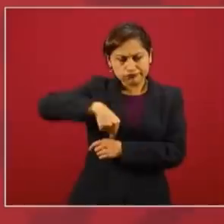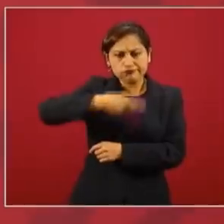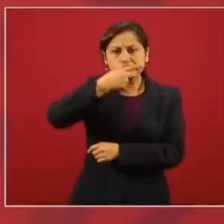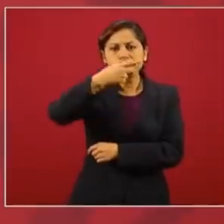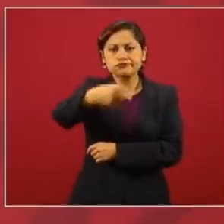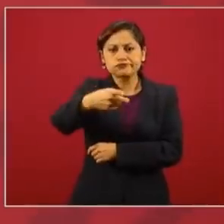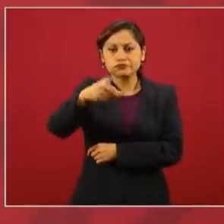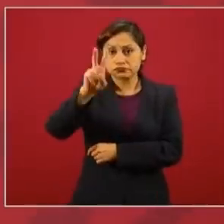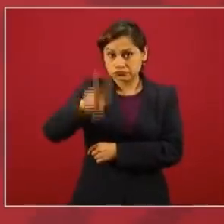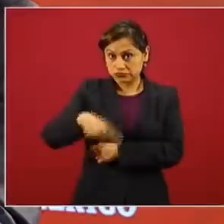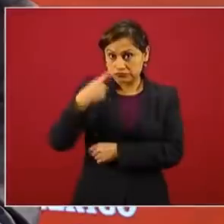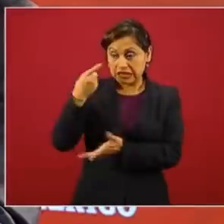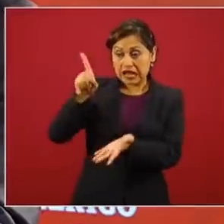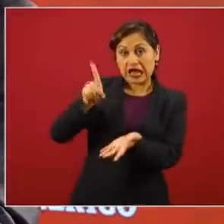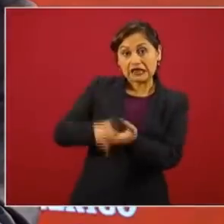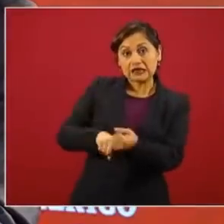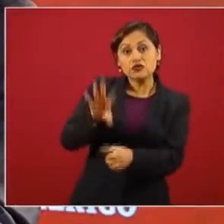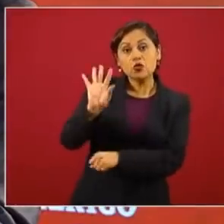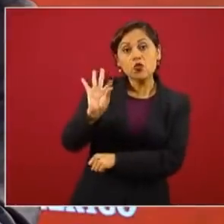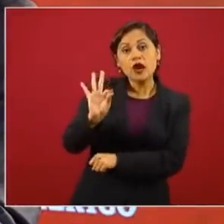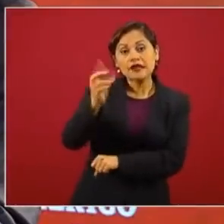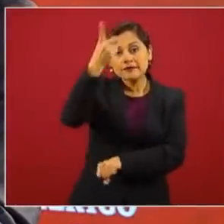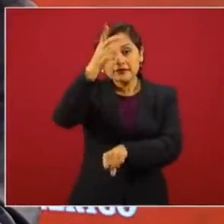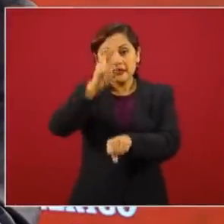como 40 direcciones.